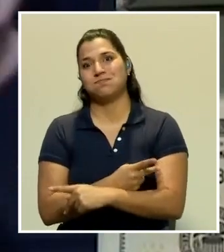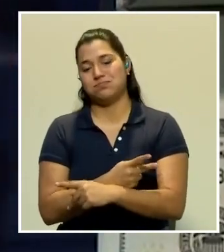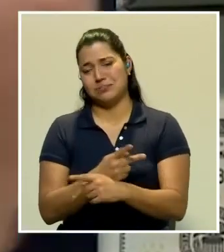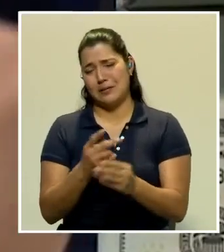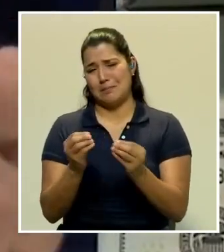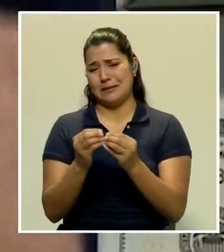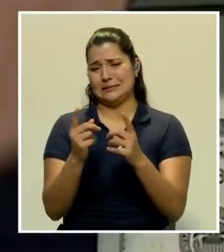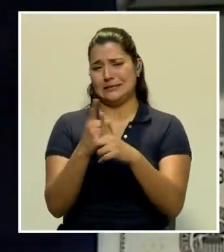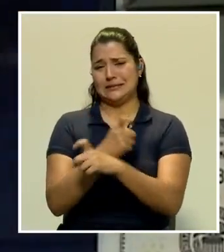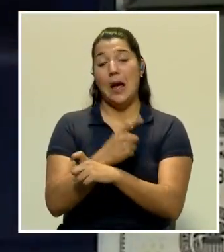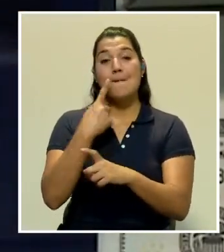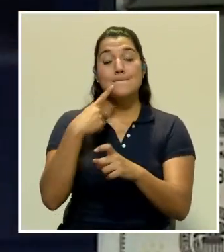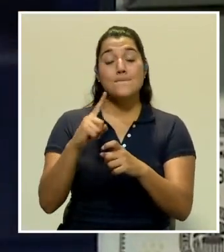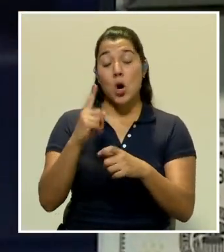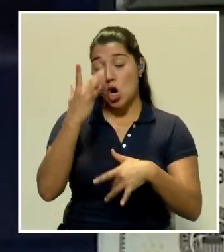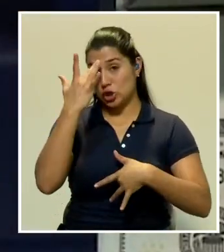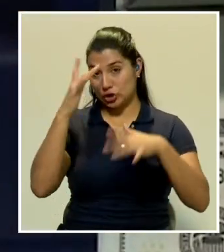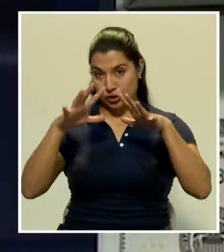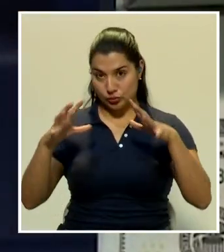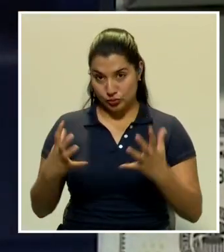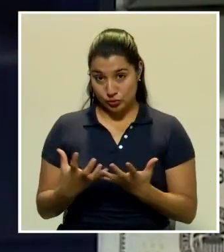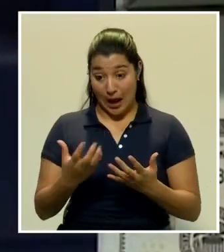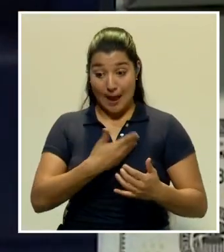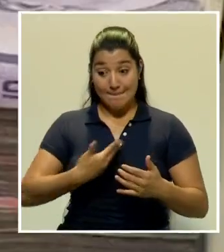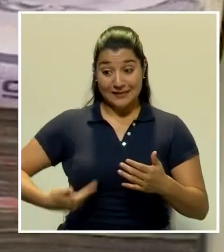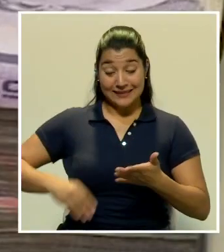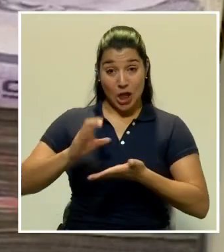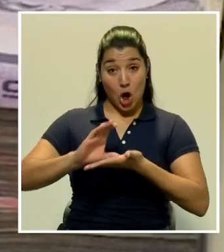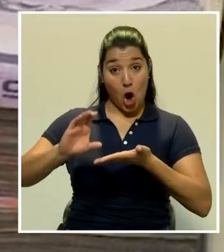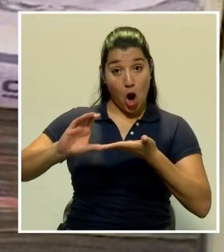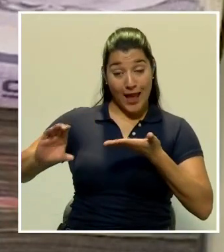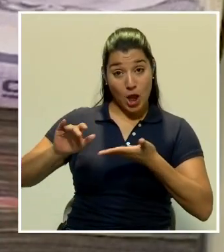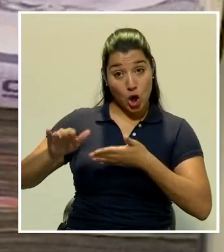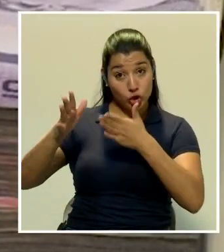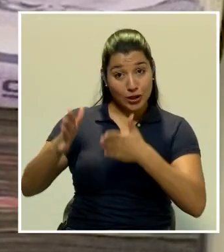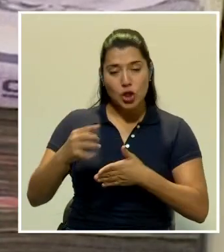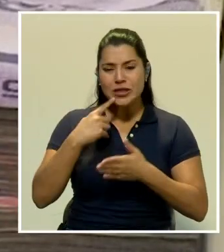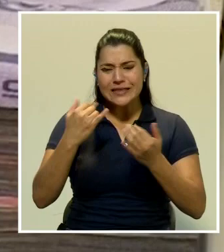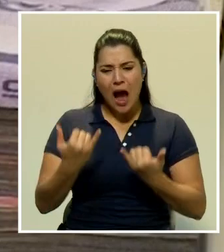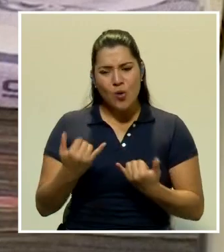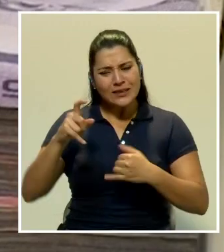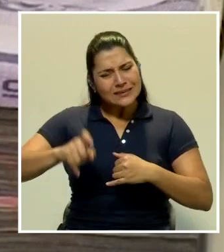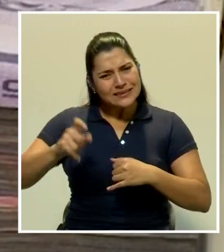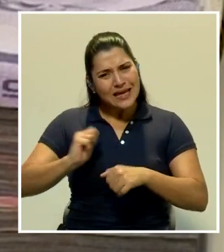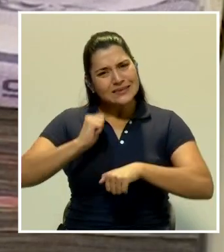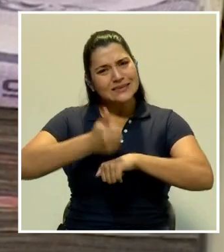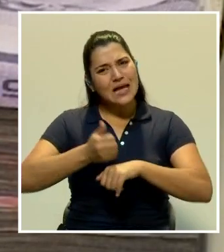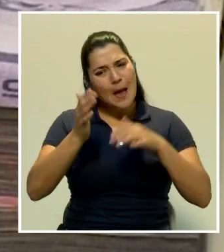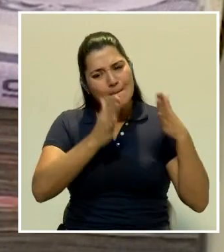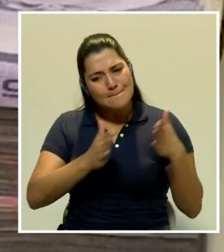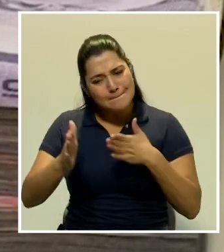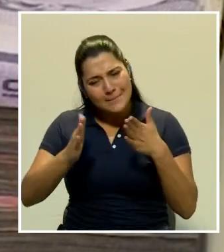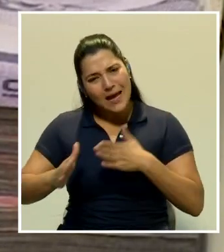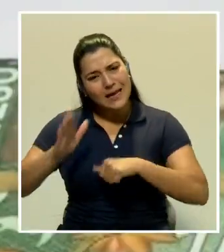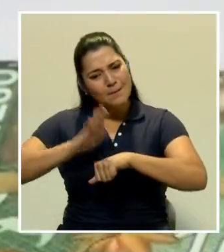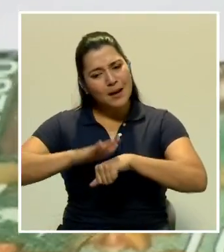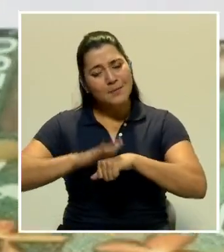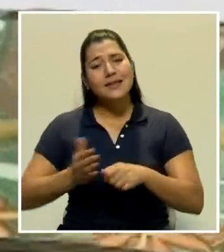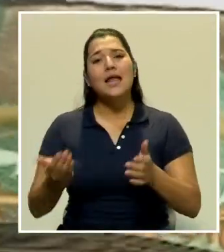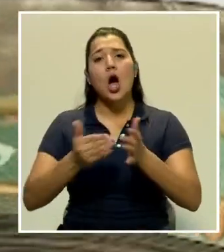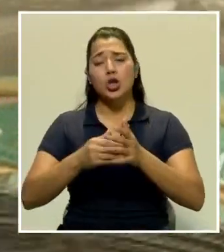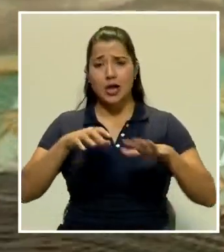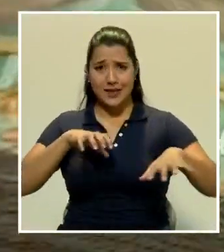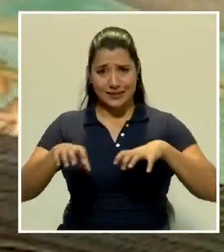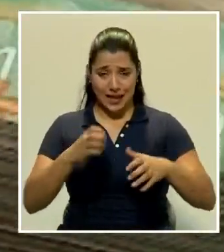pandemia. Guillermo Smith, presidente del colegio, comentó la necesidad de formular un plan estratégico que permita la reactivación económica